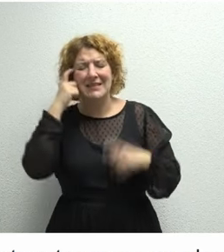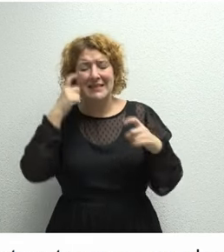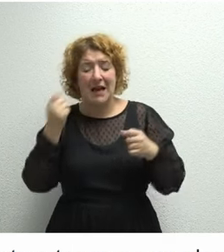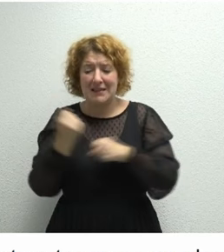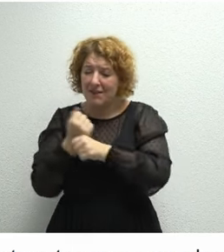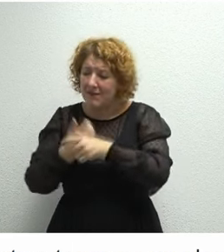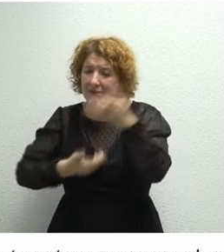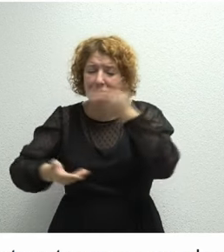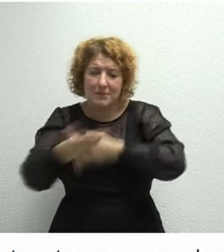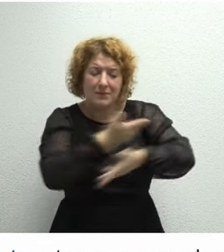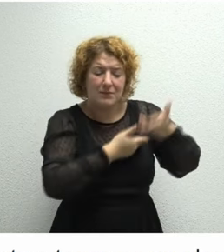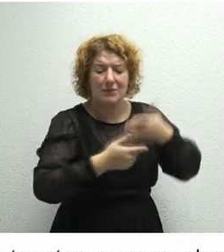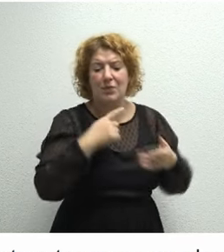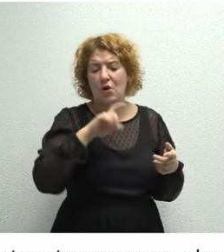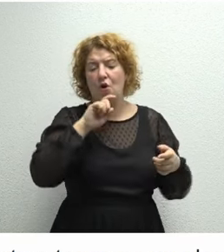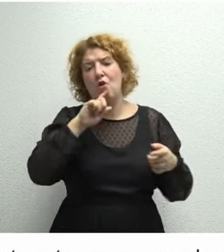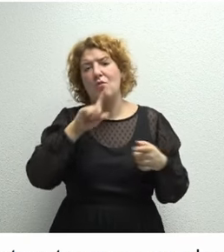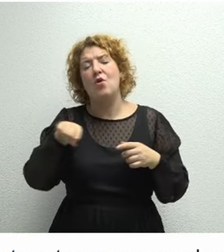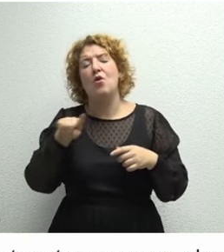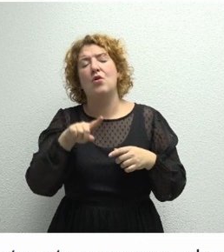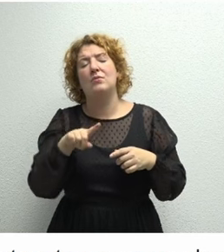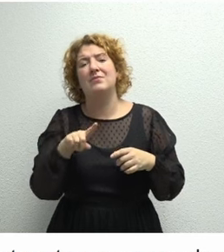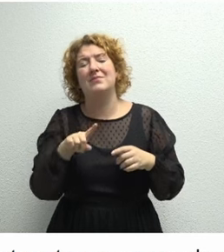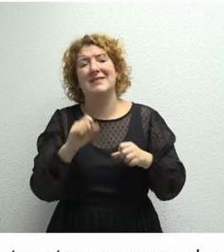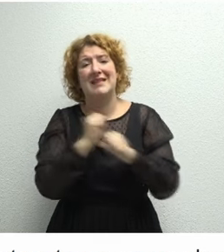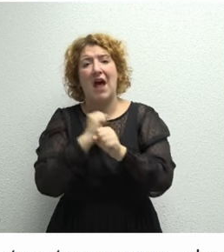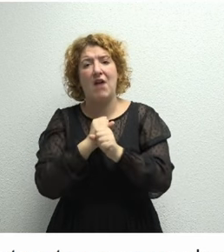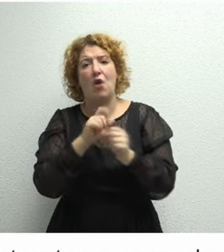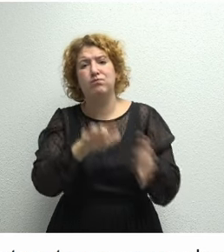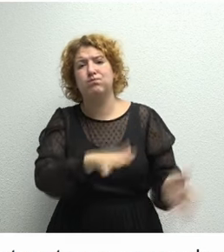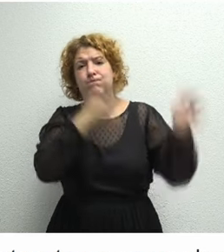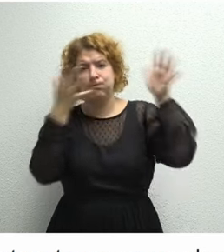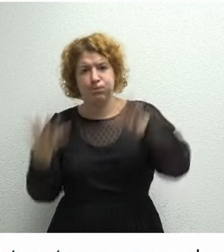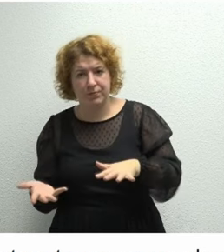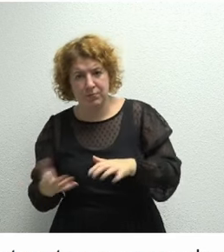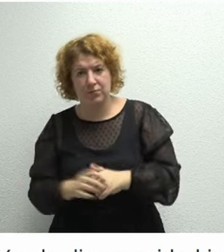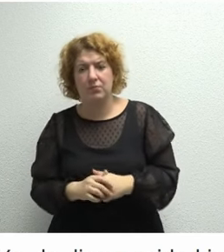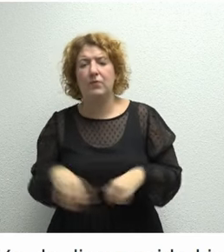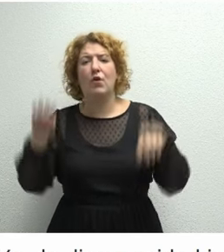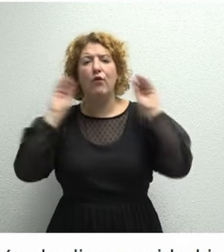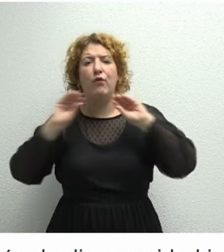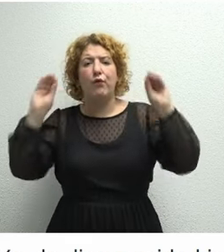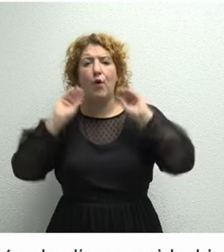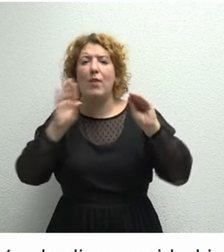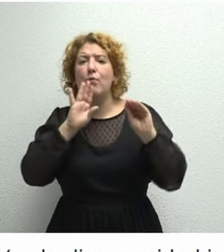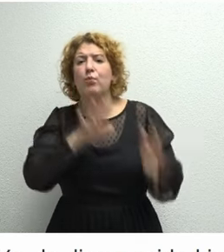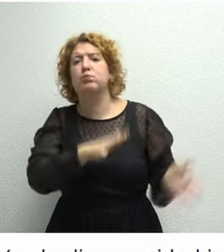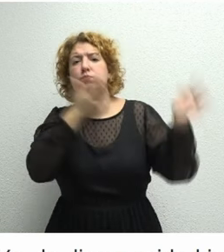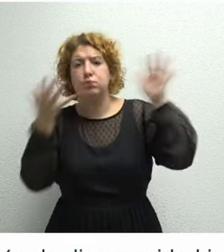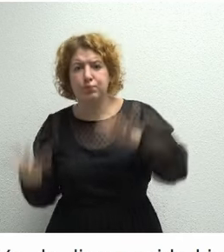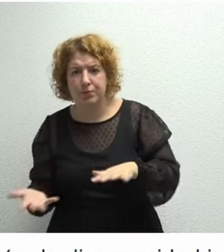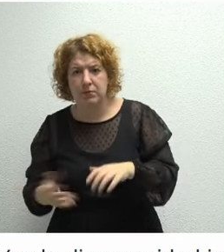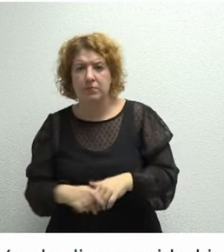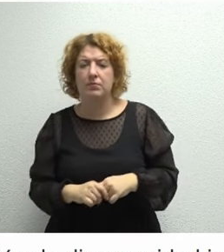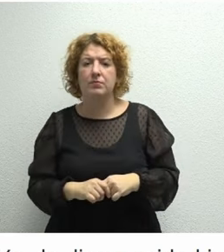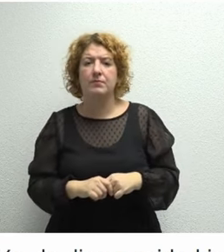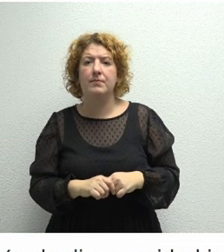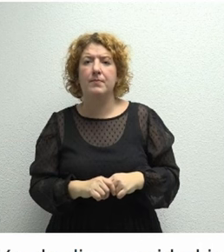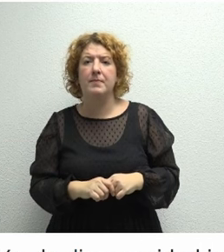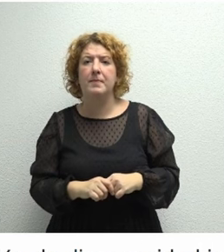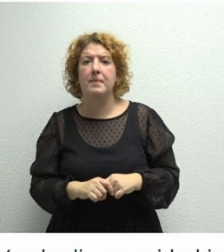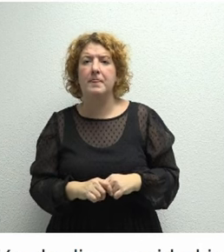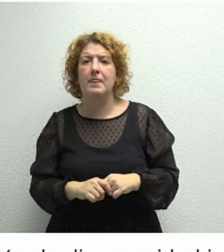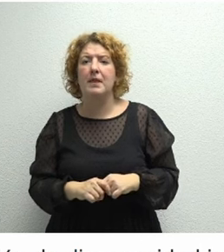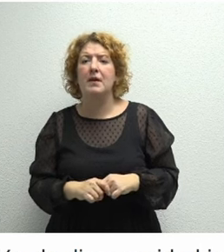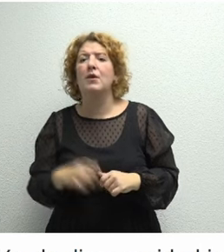para ver cómo poner en marcha cómo implementar estas líneas de acción Cómo implementar formación como todos habéis estado comentando aquí para los distintos